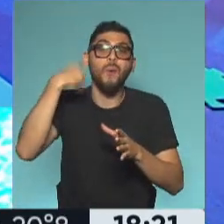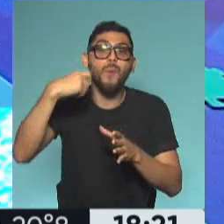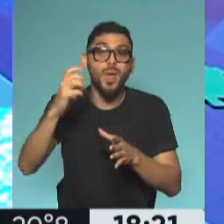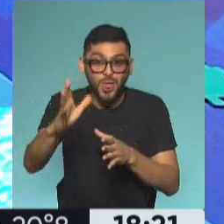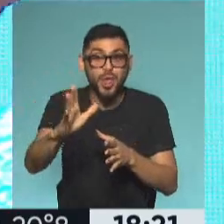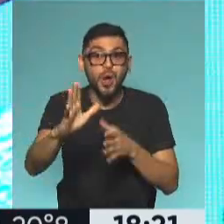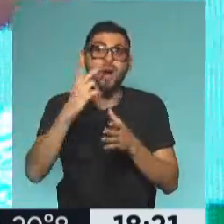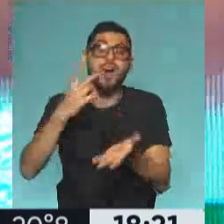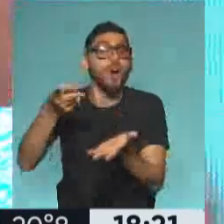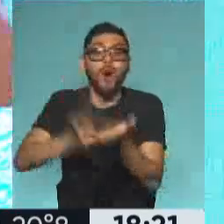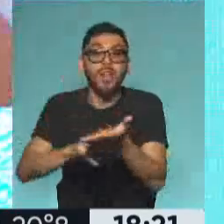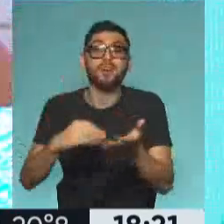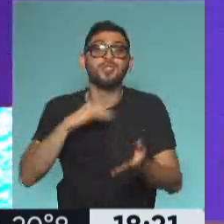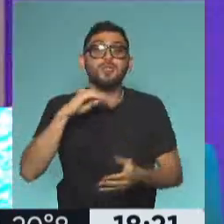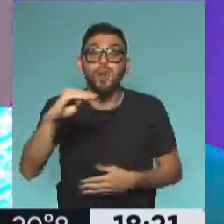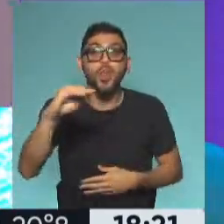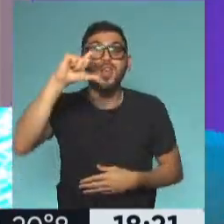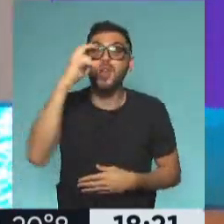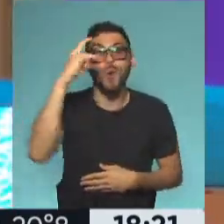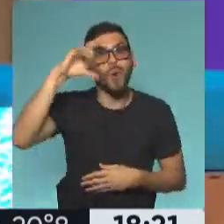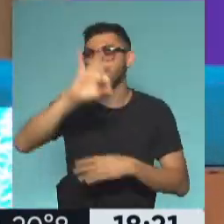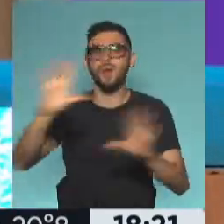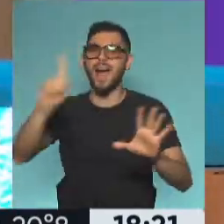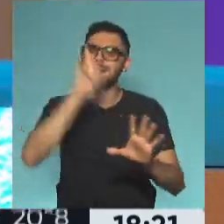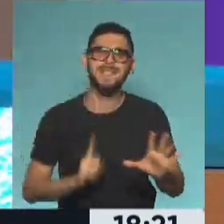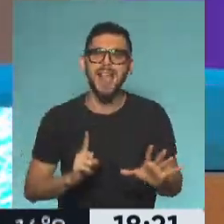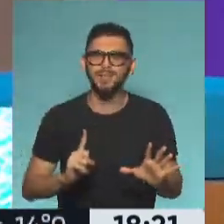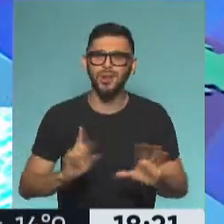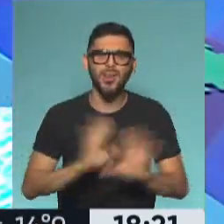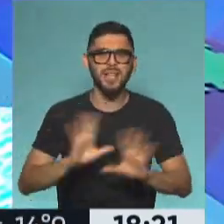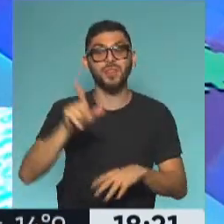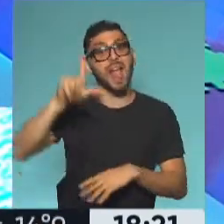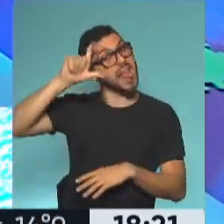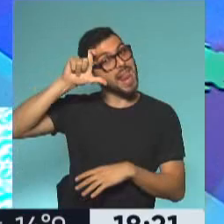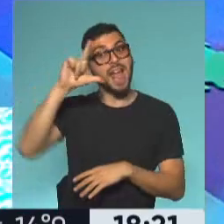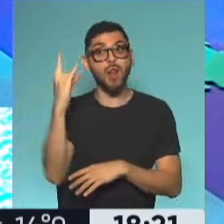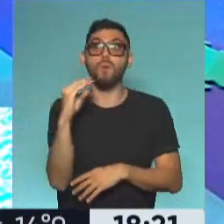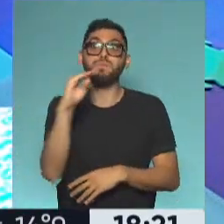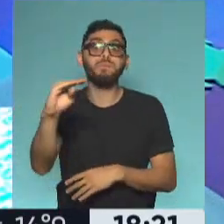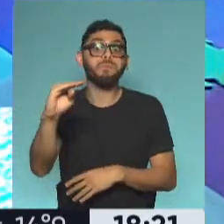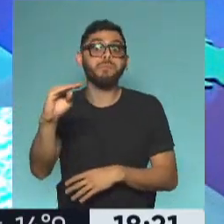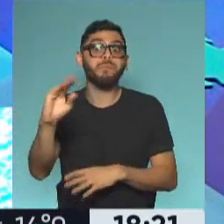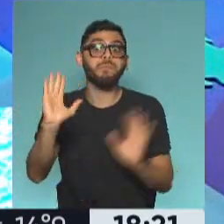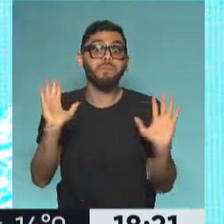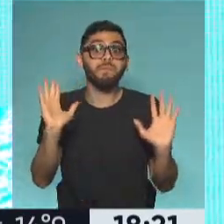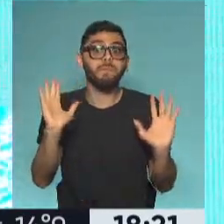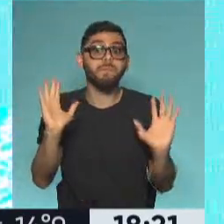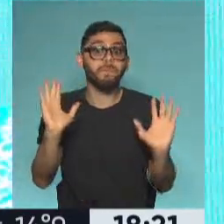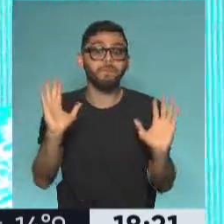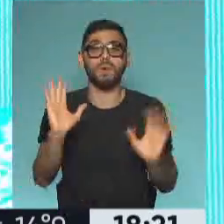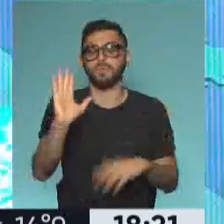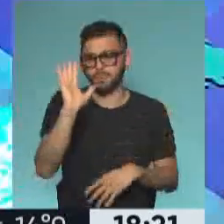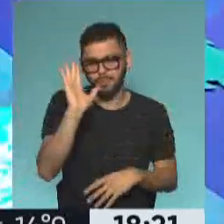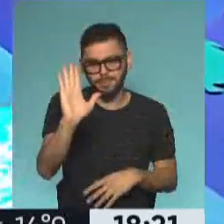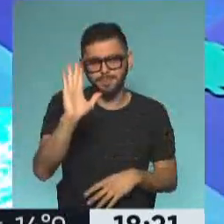pido tape. Y pasame la réplica silencio porque acá, yo dije cuello. Silencio acá, se terminó acá. No, porque Lelu dijo cuello del útero. Bueno, sí.